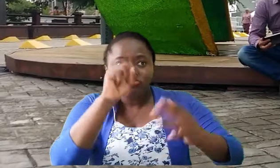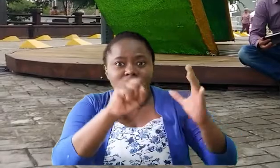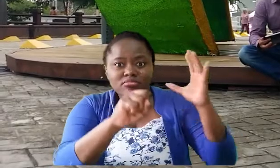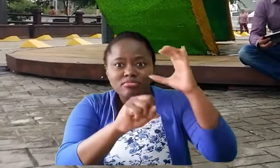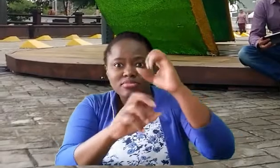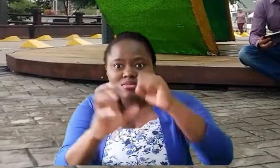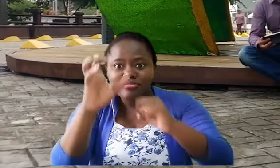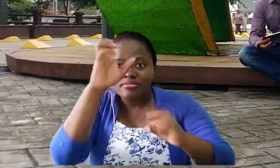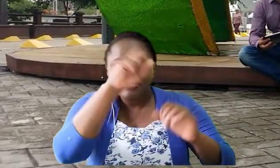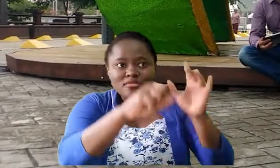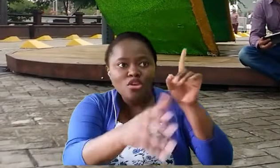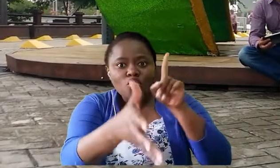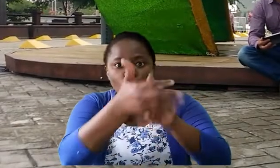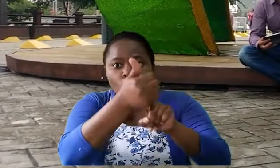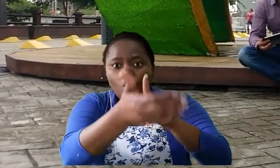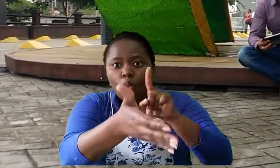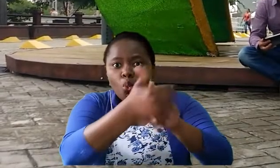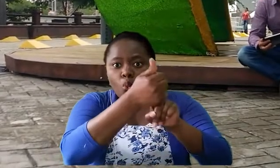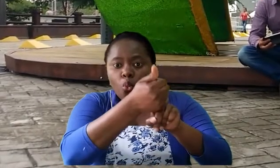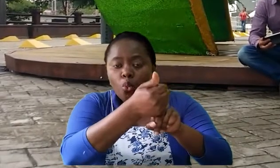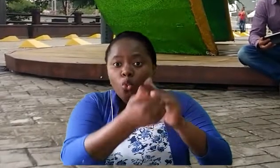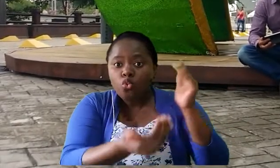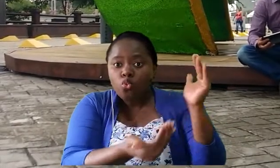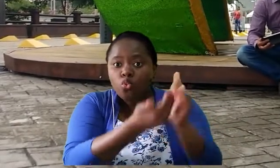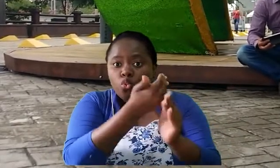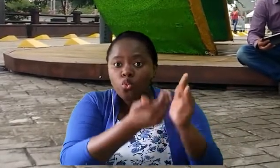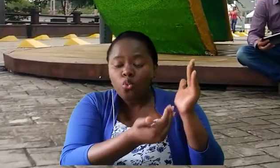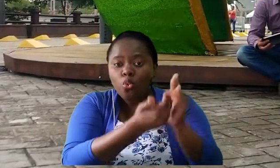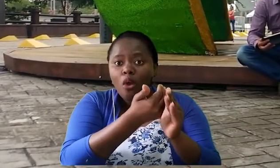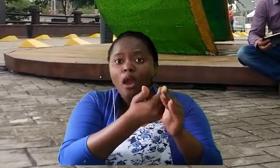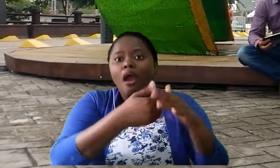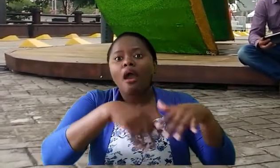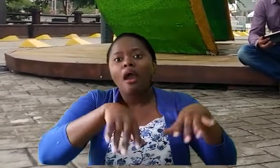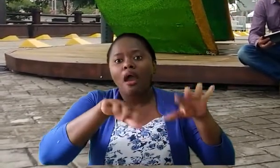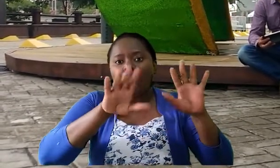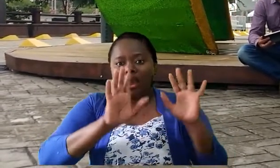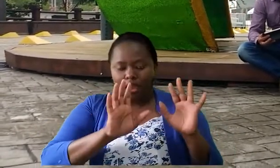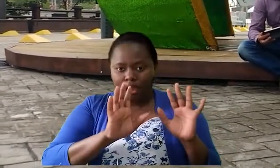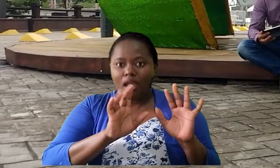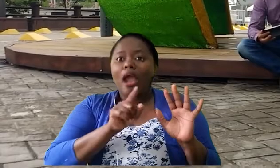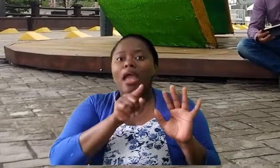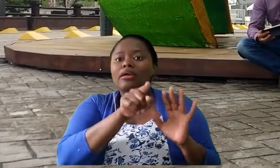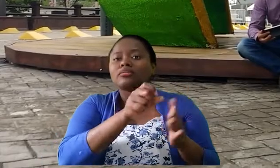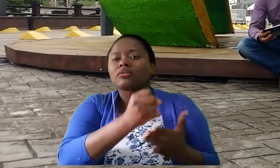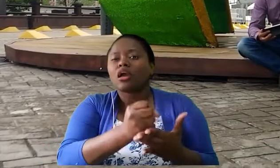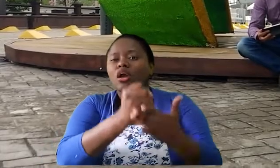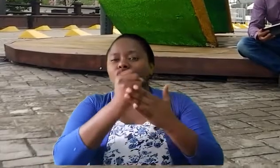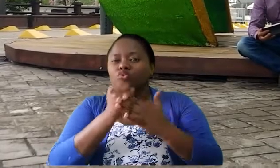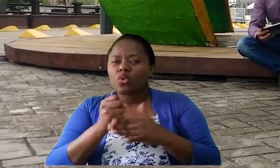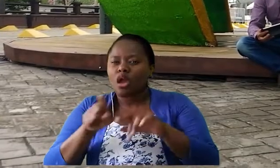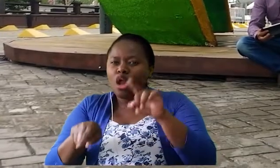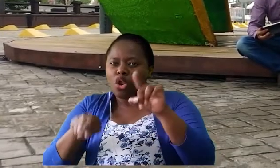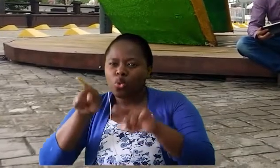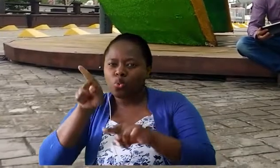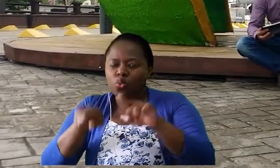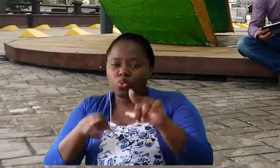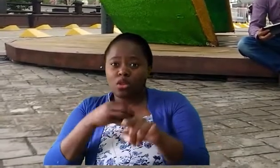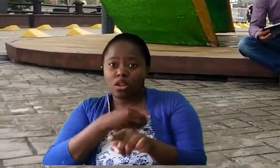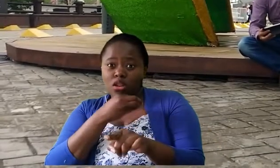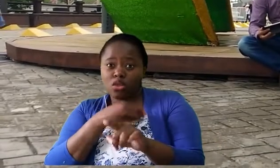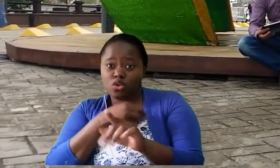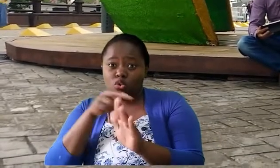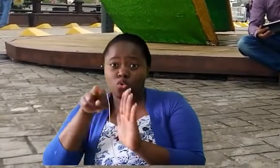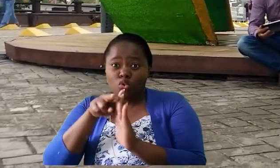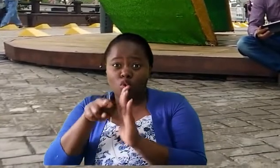sea necesario reformular algunas doctrinas. Esto es bien interesante, porque entonces